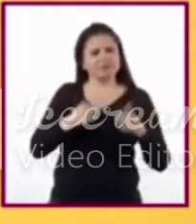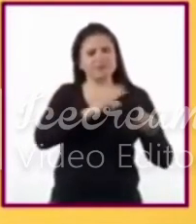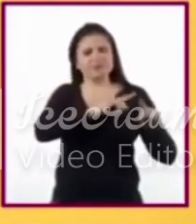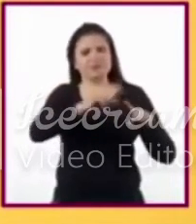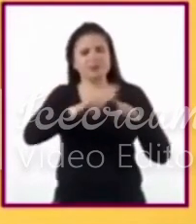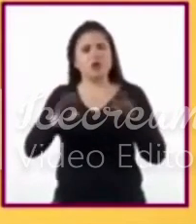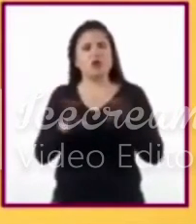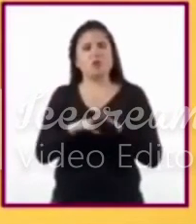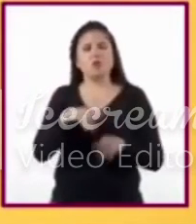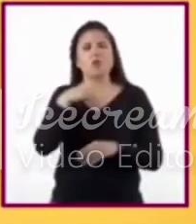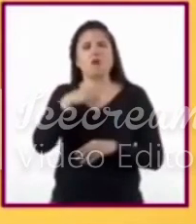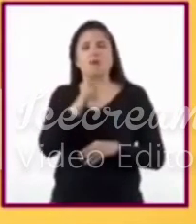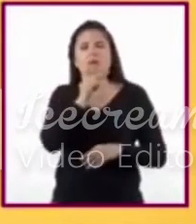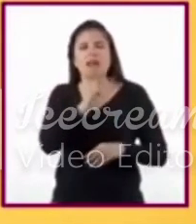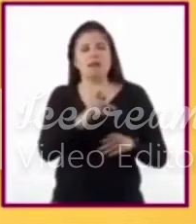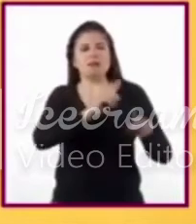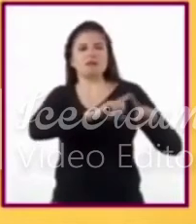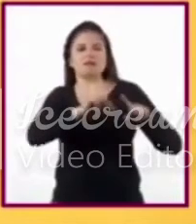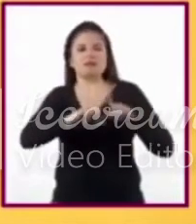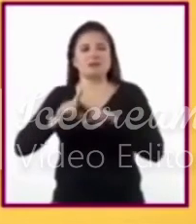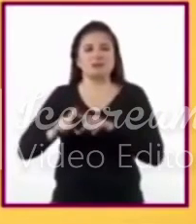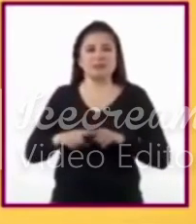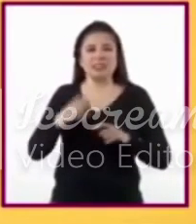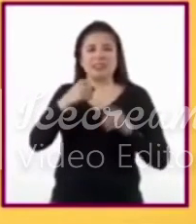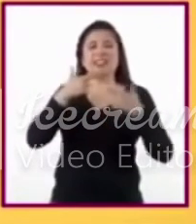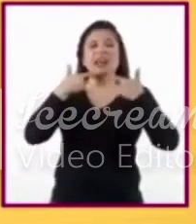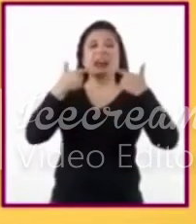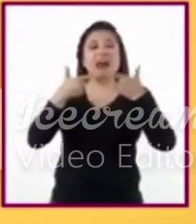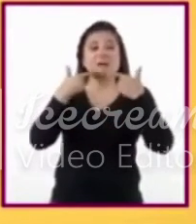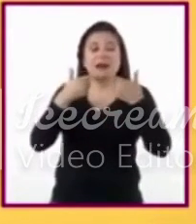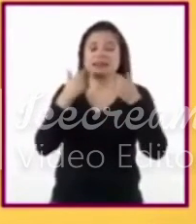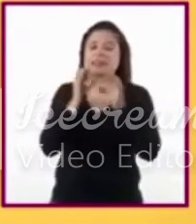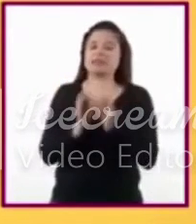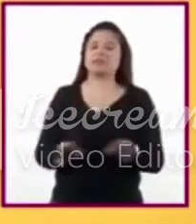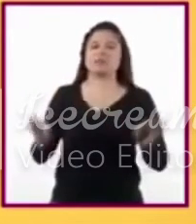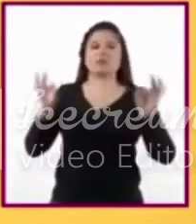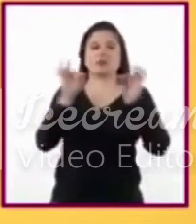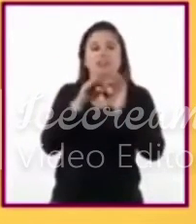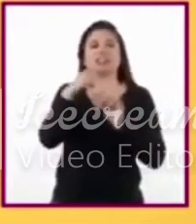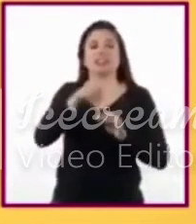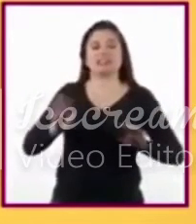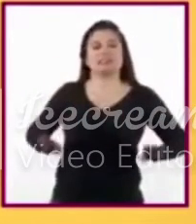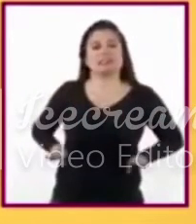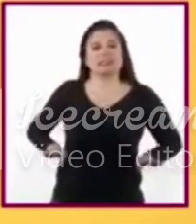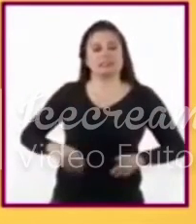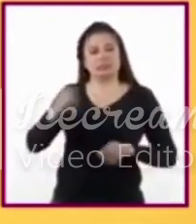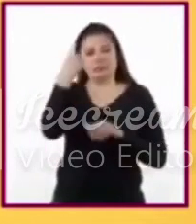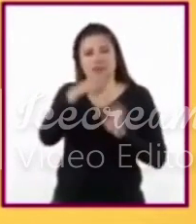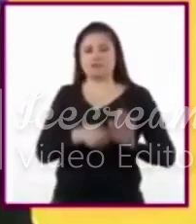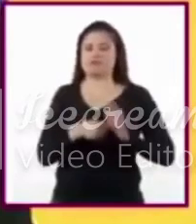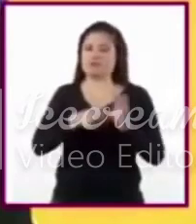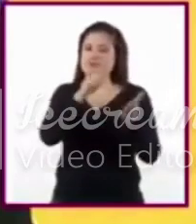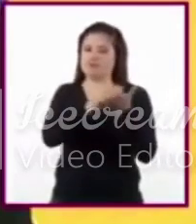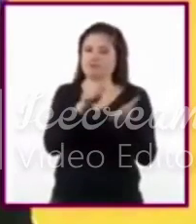modos verbales. Se trata de una característica gramatical que les habla de la actitud ante lo que